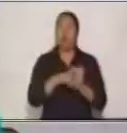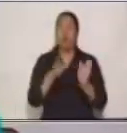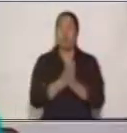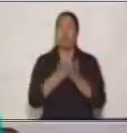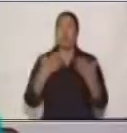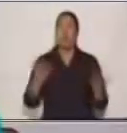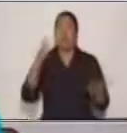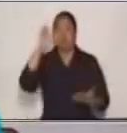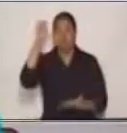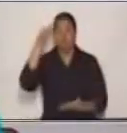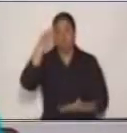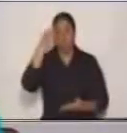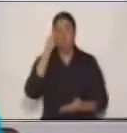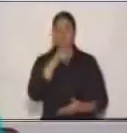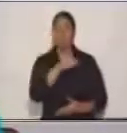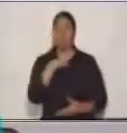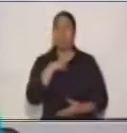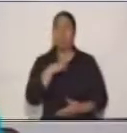del artículo